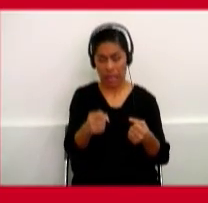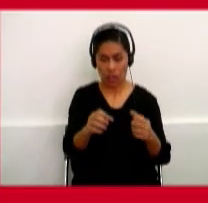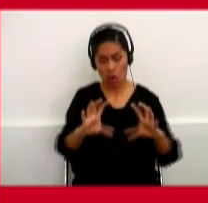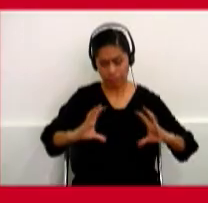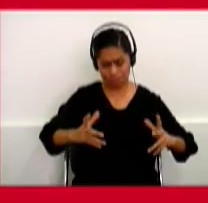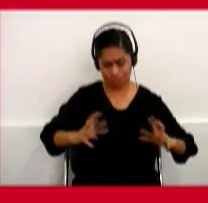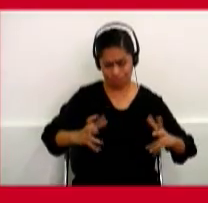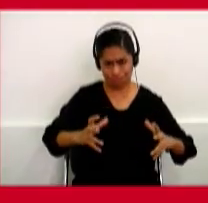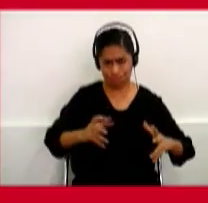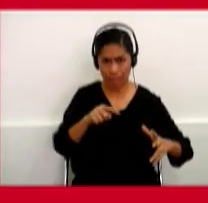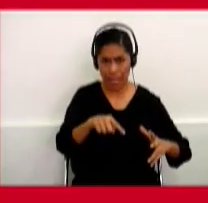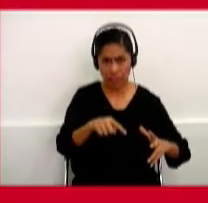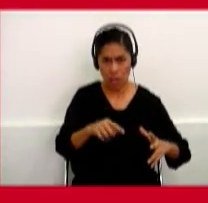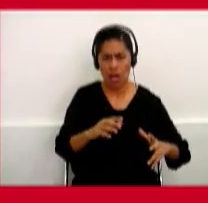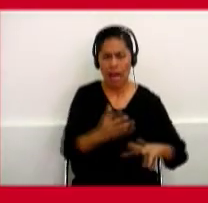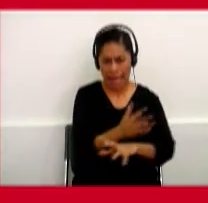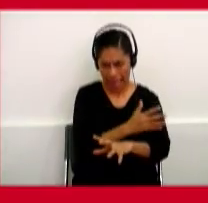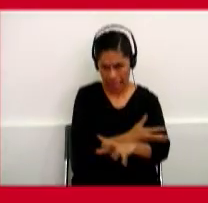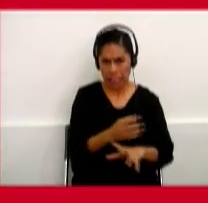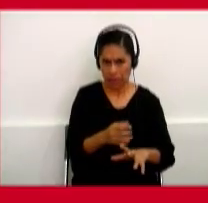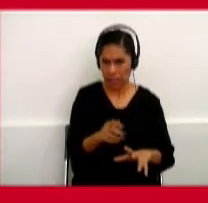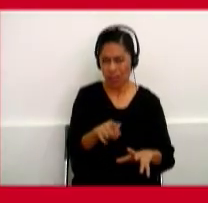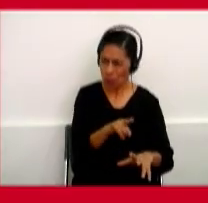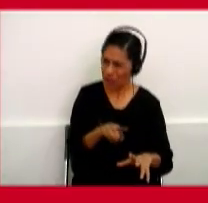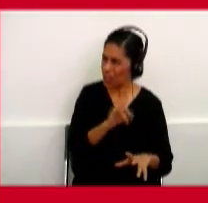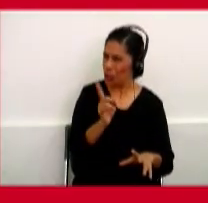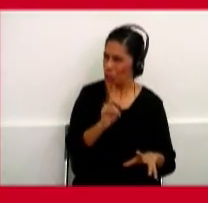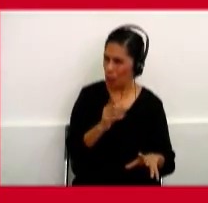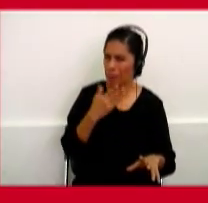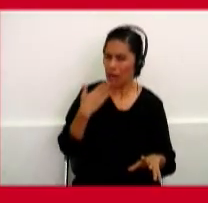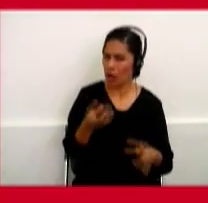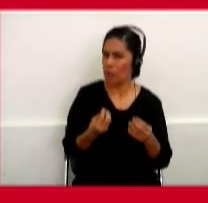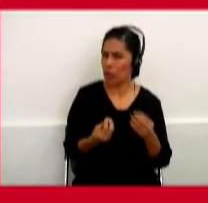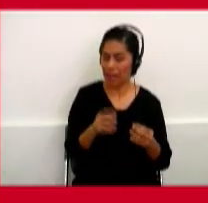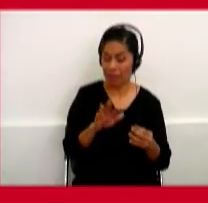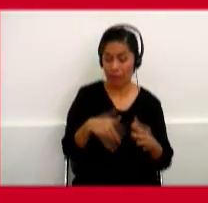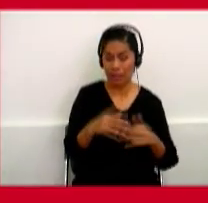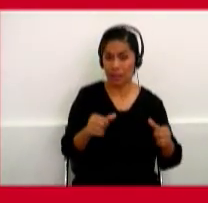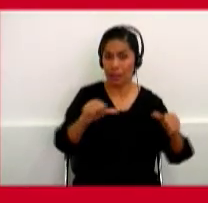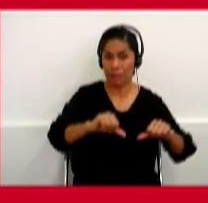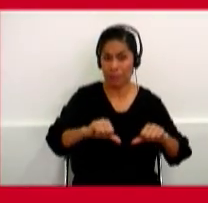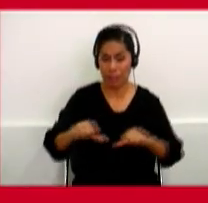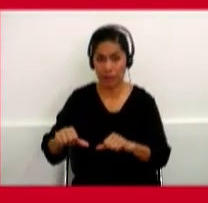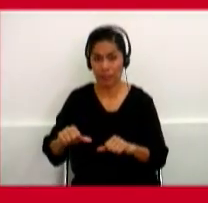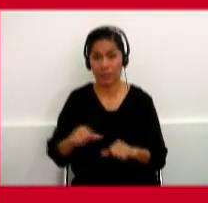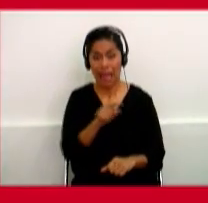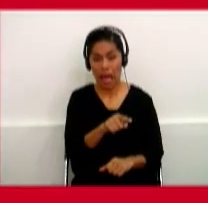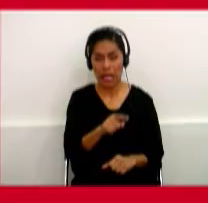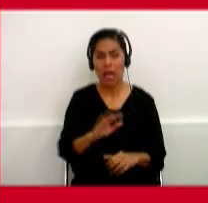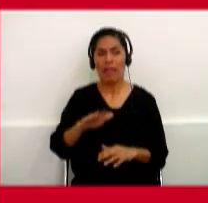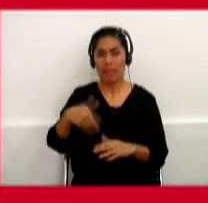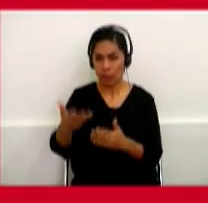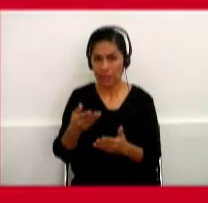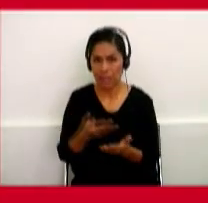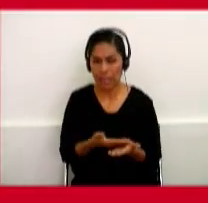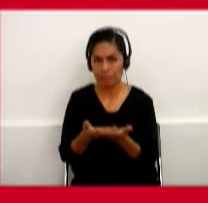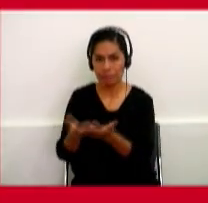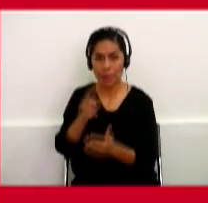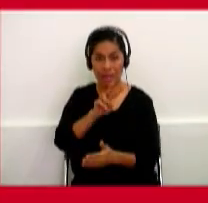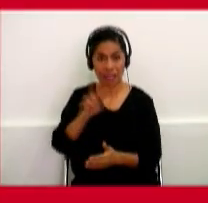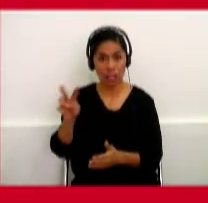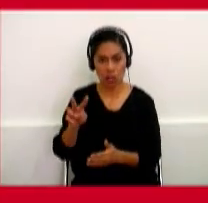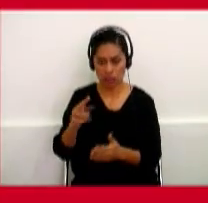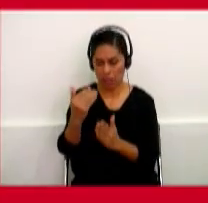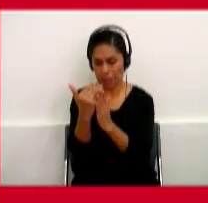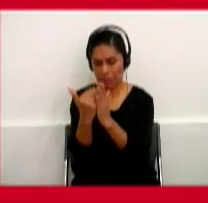de que se pudiera gestar la falla, ¿no? Y de los 22 camiones o 22 datos que le dimos para predecir la falla,